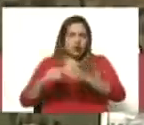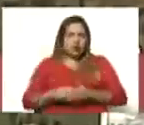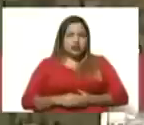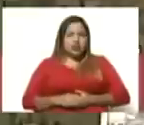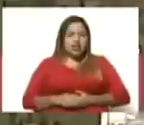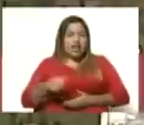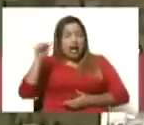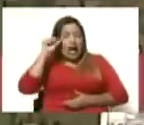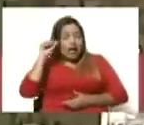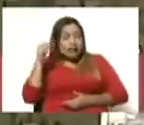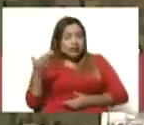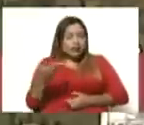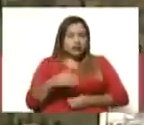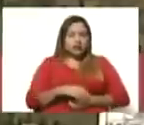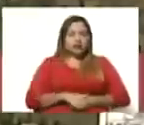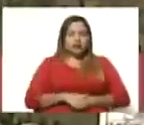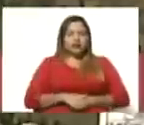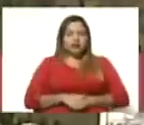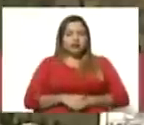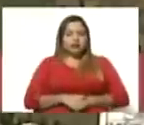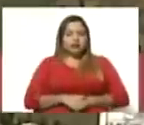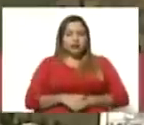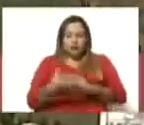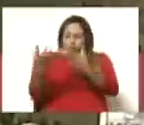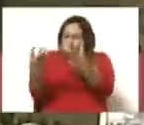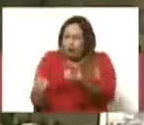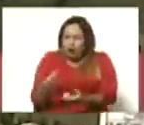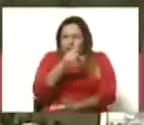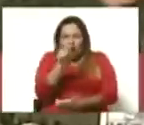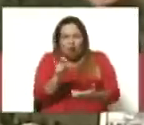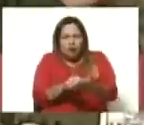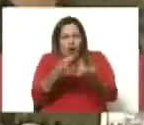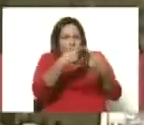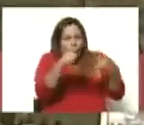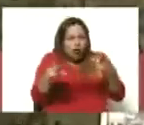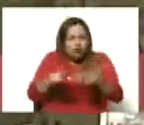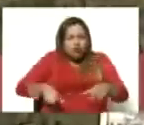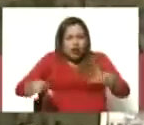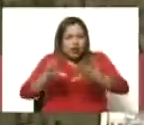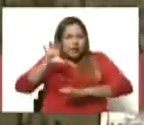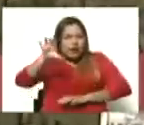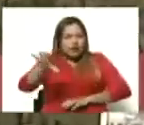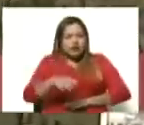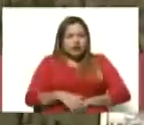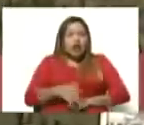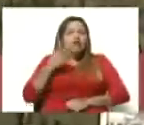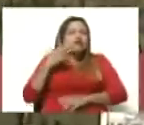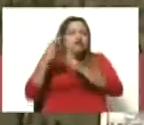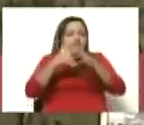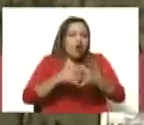Asia. La sequía total en otra parte del planeta, en California.